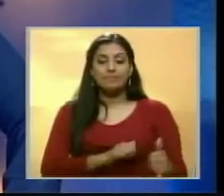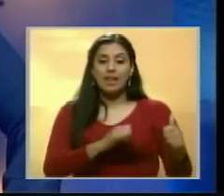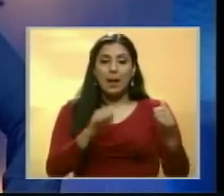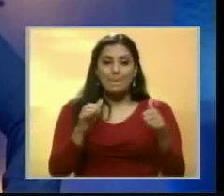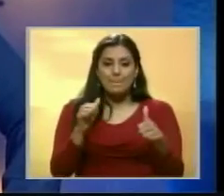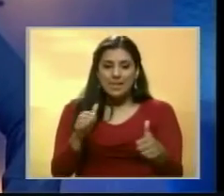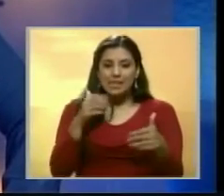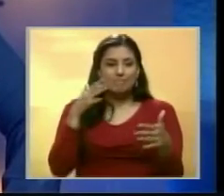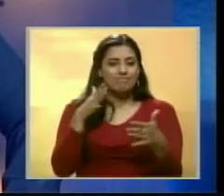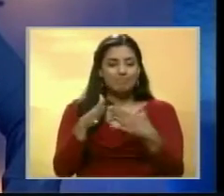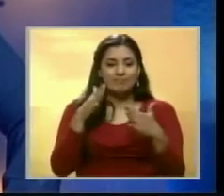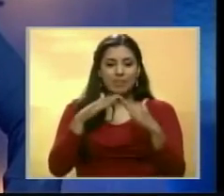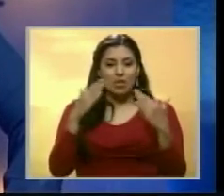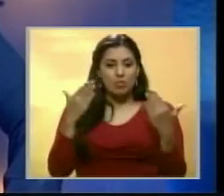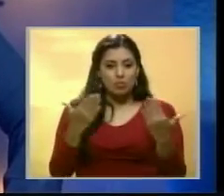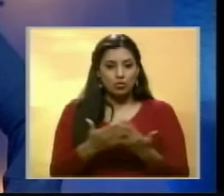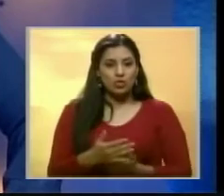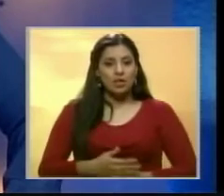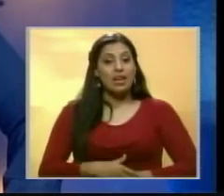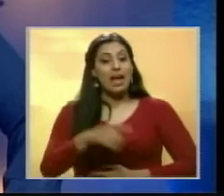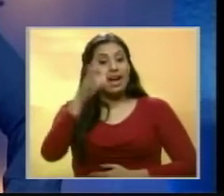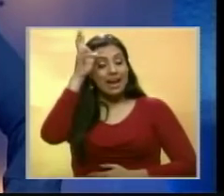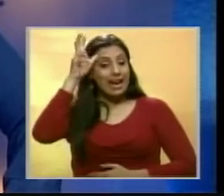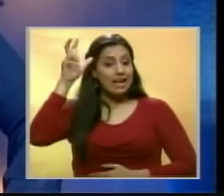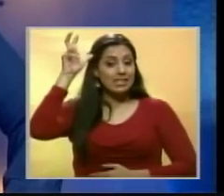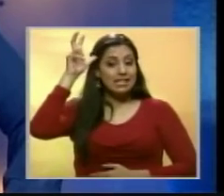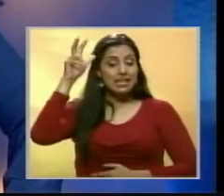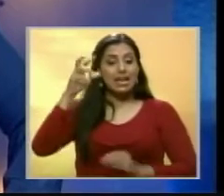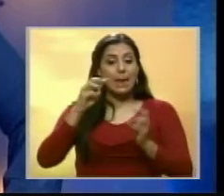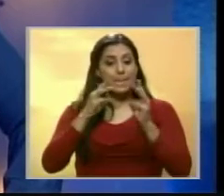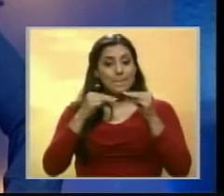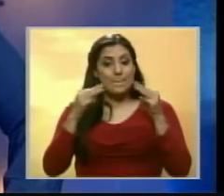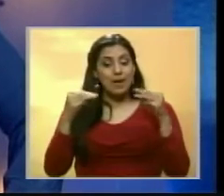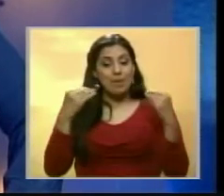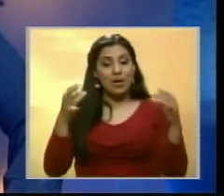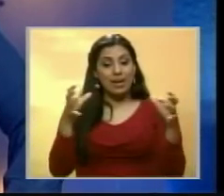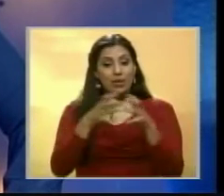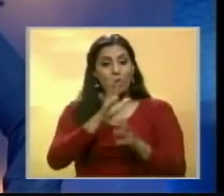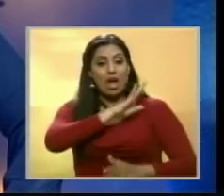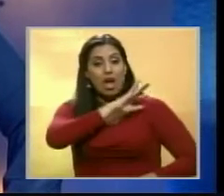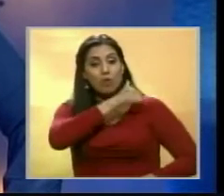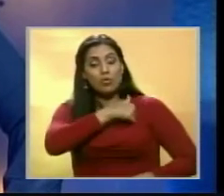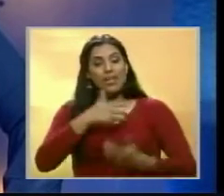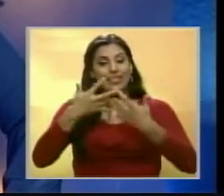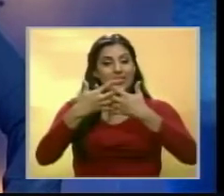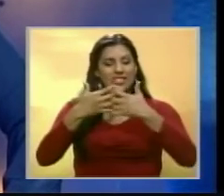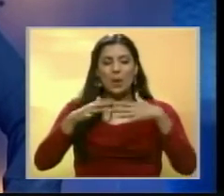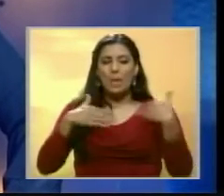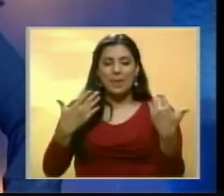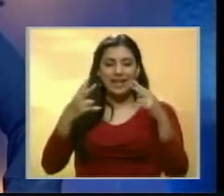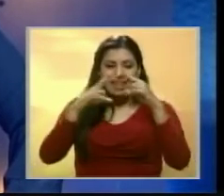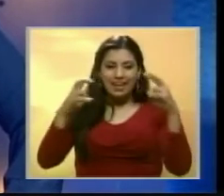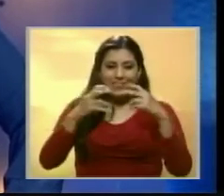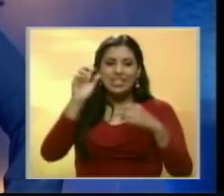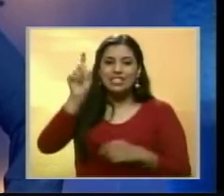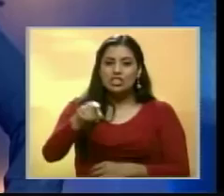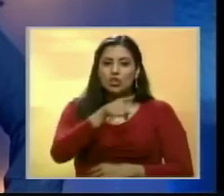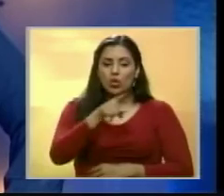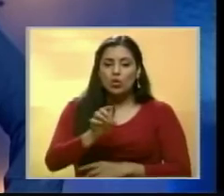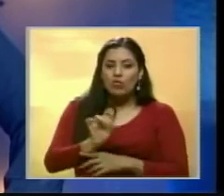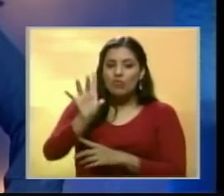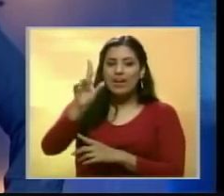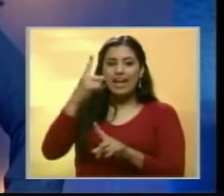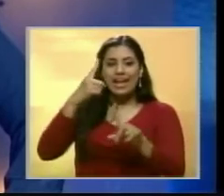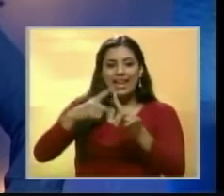Iniciamos nuestro recorrido por lo que pasa en el mundo. La Cancillería de Panamá se reunirá con autoridades norteamericanas para revisar si la extradición